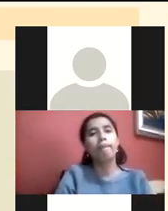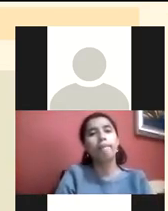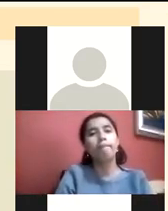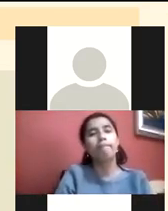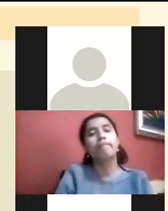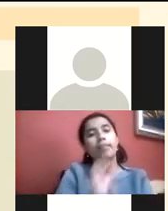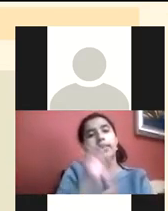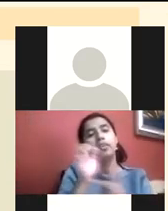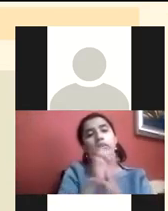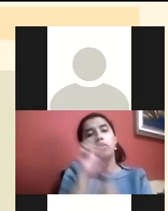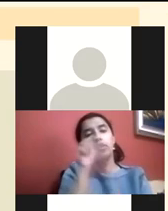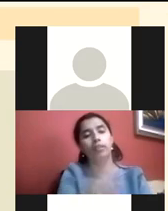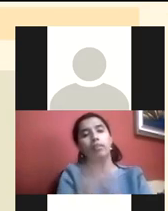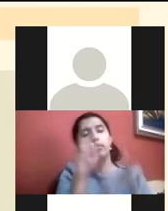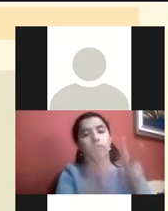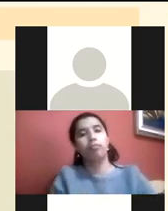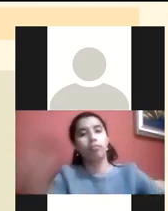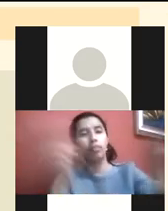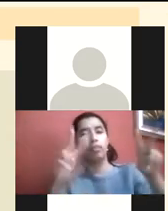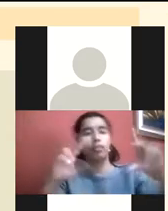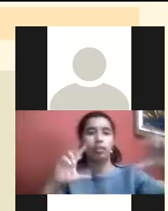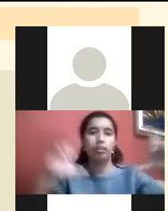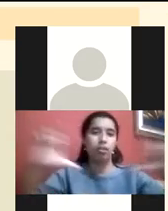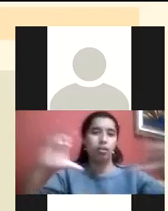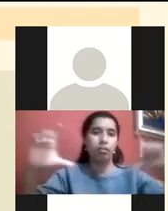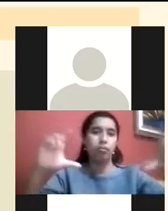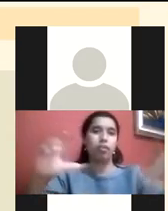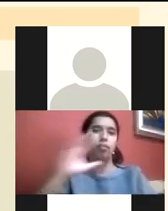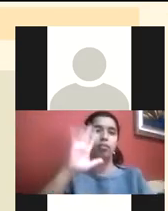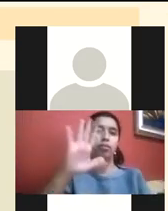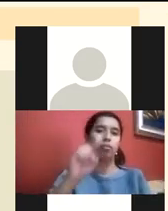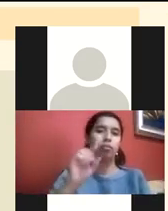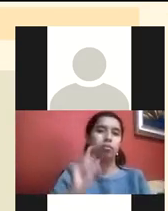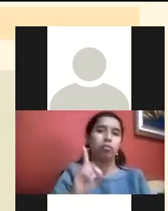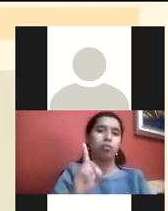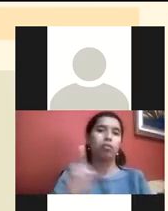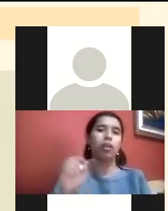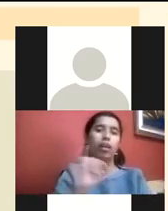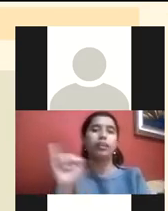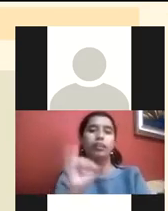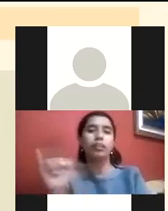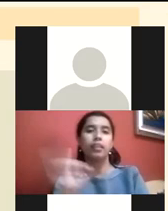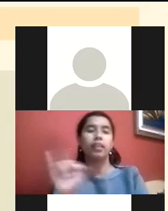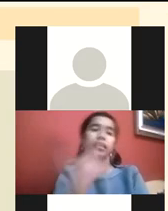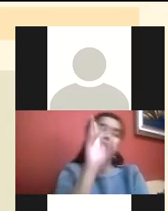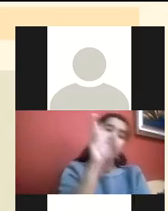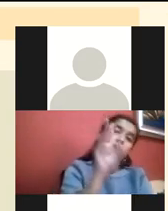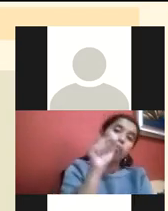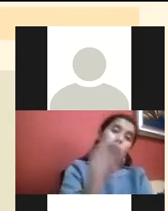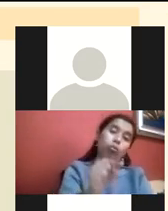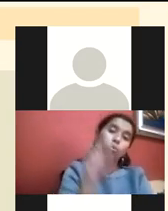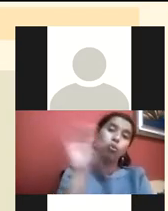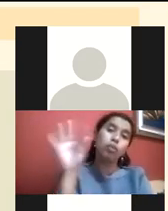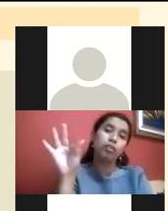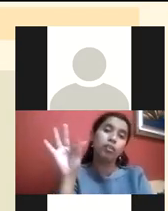Entonces aquí están los valores de mi intervalo. 5.01 a la izquierda. Y 6.19 a la